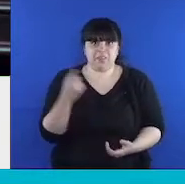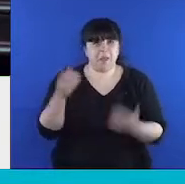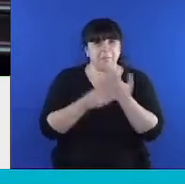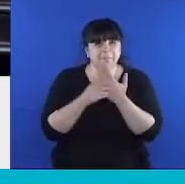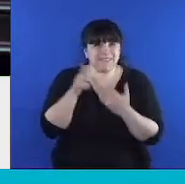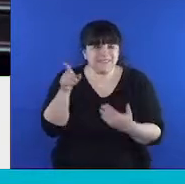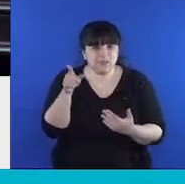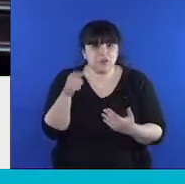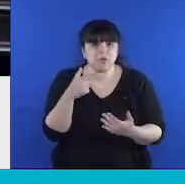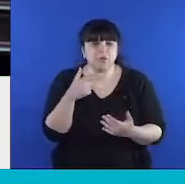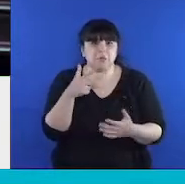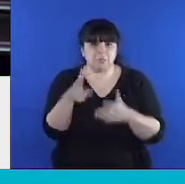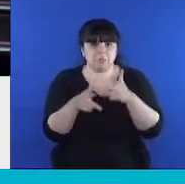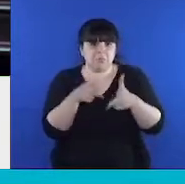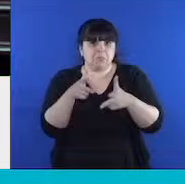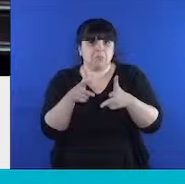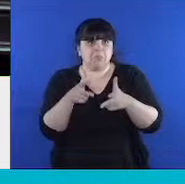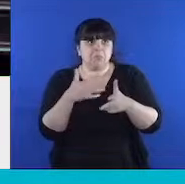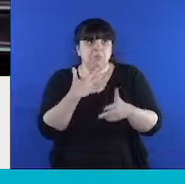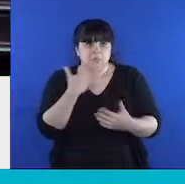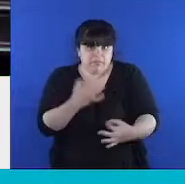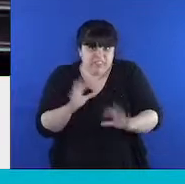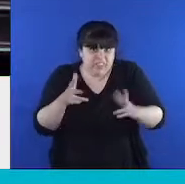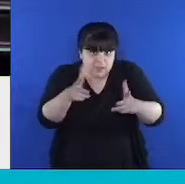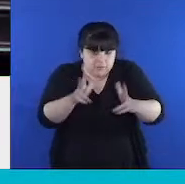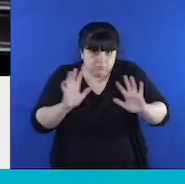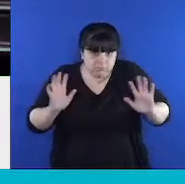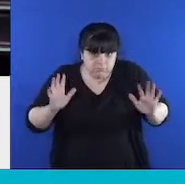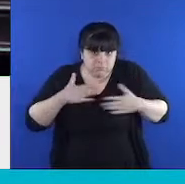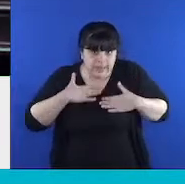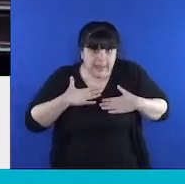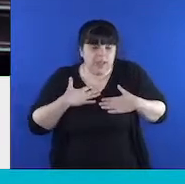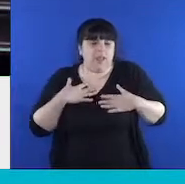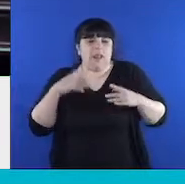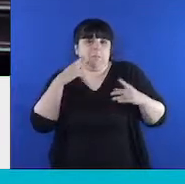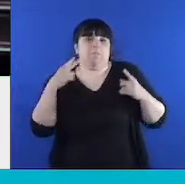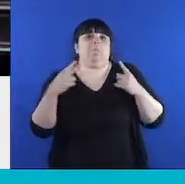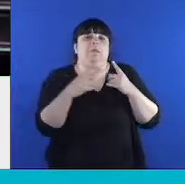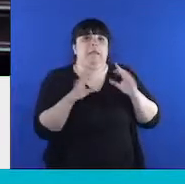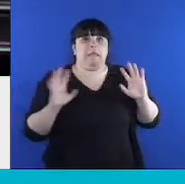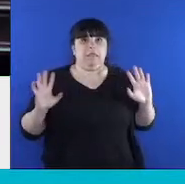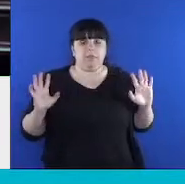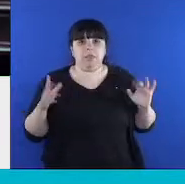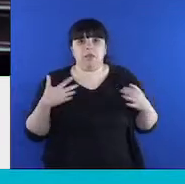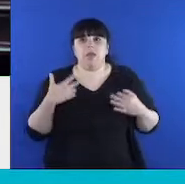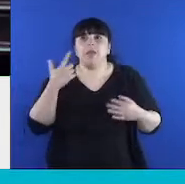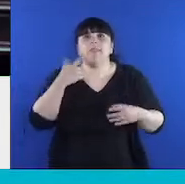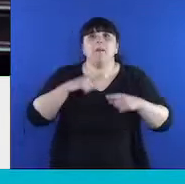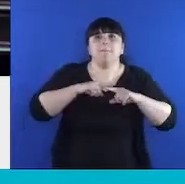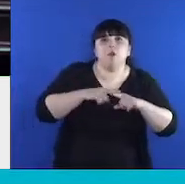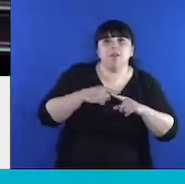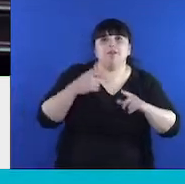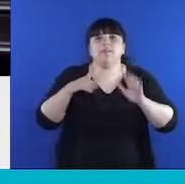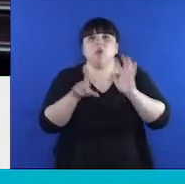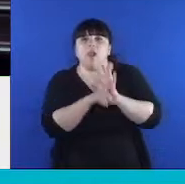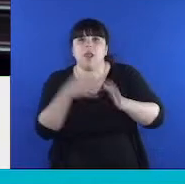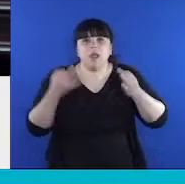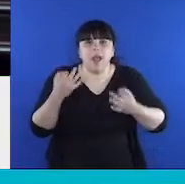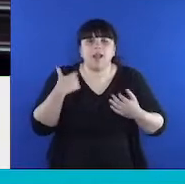fue sincera desde su aspecto y por ahí desde el análisis político y jurídico que podamos hacer. Dijo, el problema que